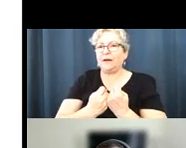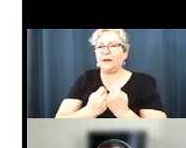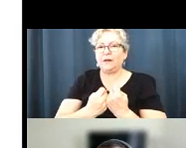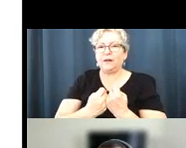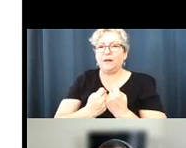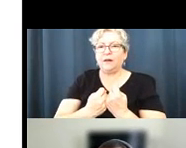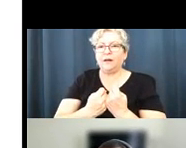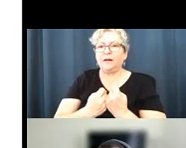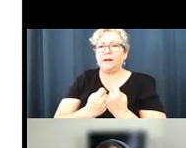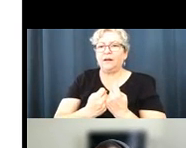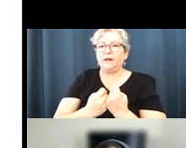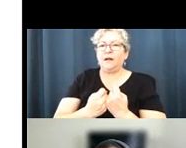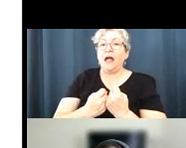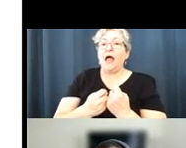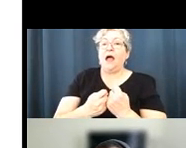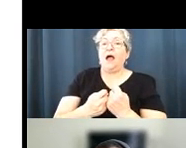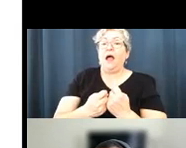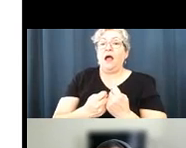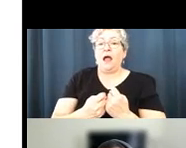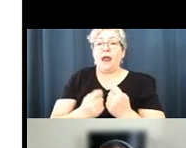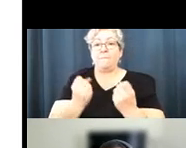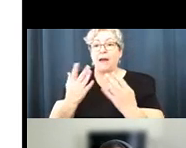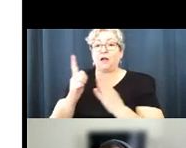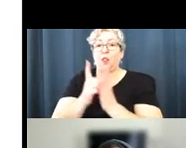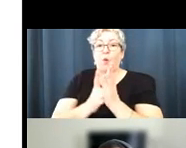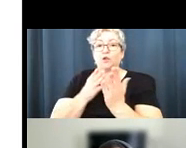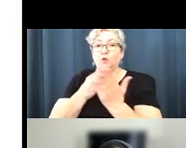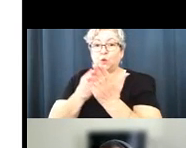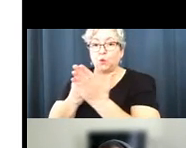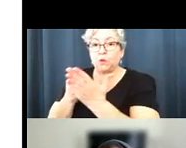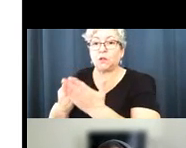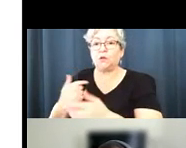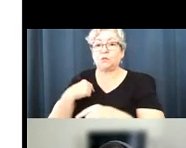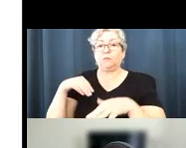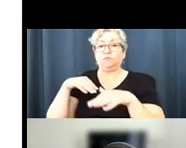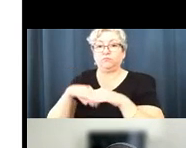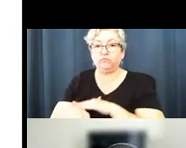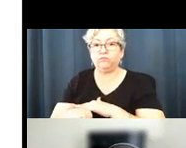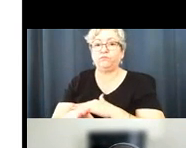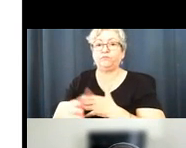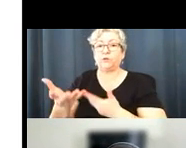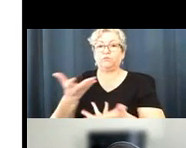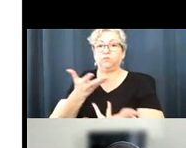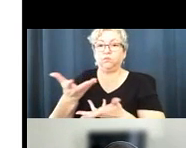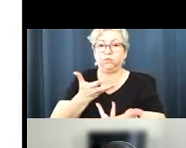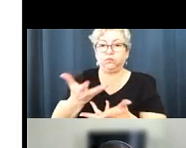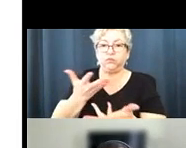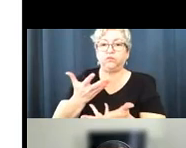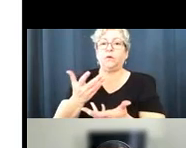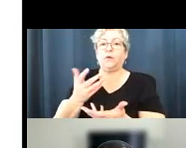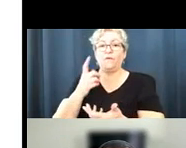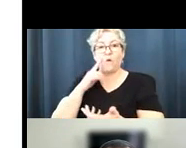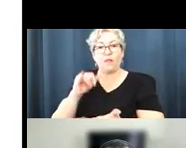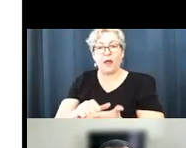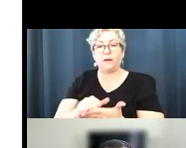habían salido de su equipo de accesibilidad. Y yo fui para cambiar la cultura para que ellos puedan pensarlo. Yo hablé con todo el mundo en